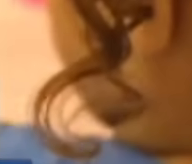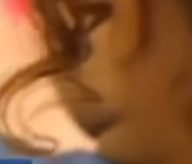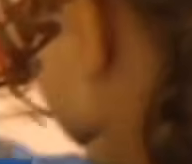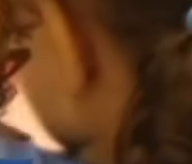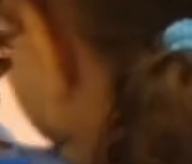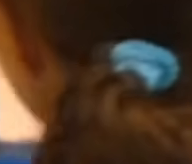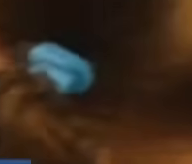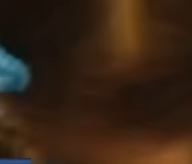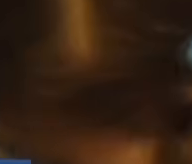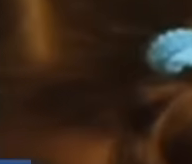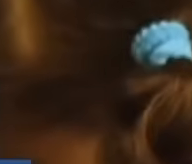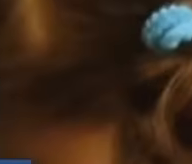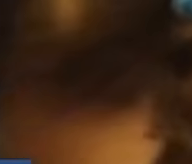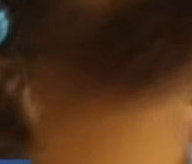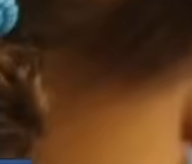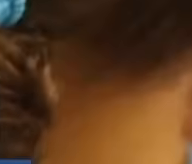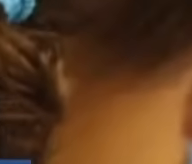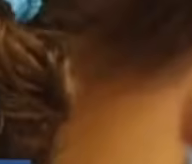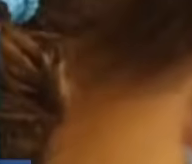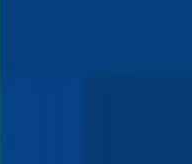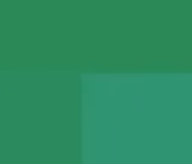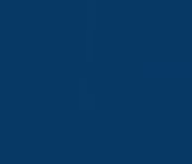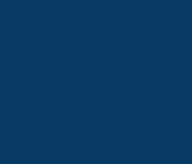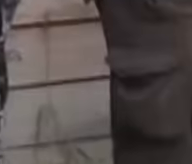presenten problemas de aprendizaje.